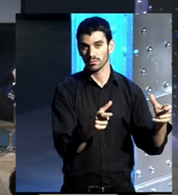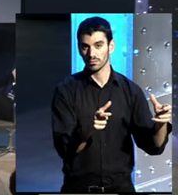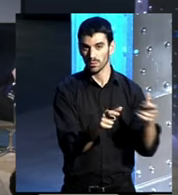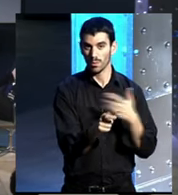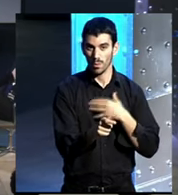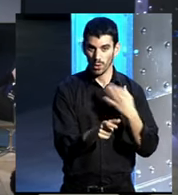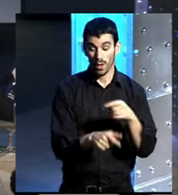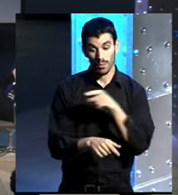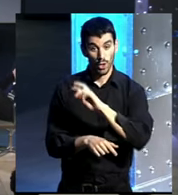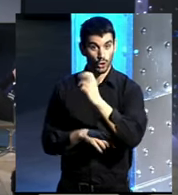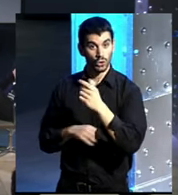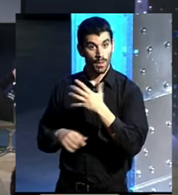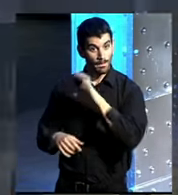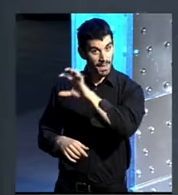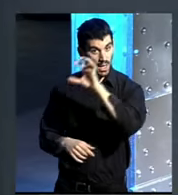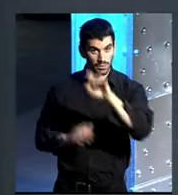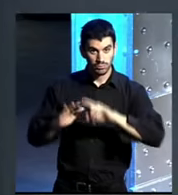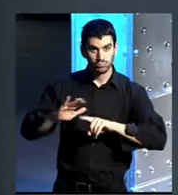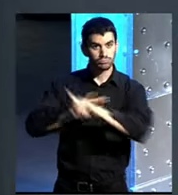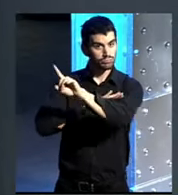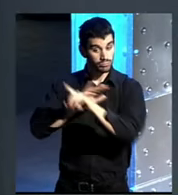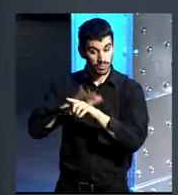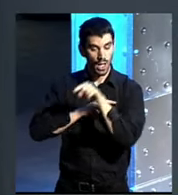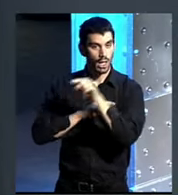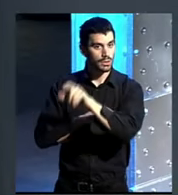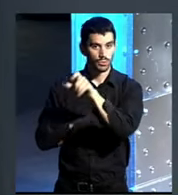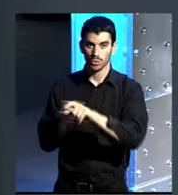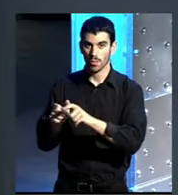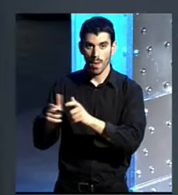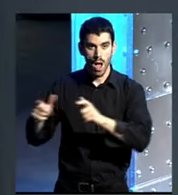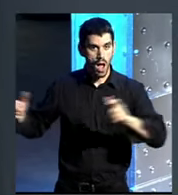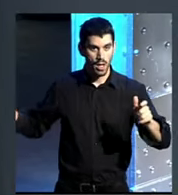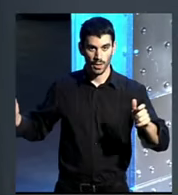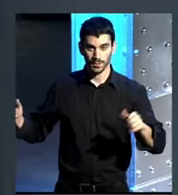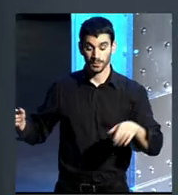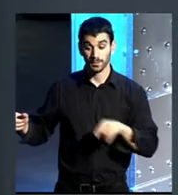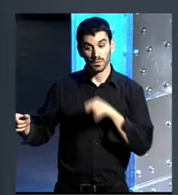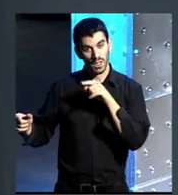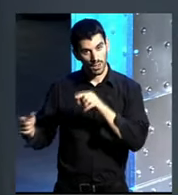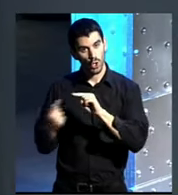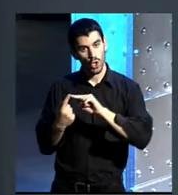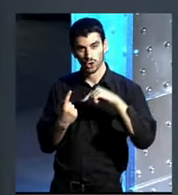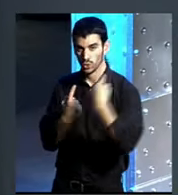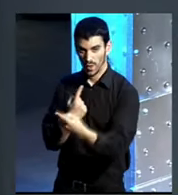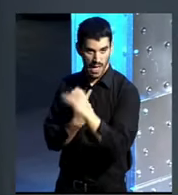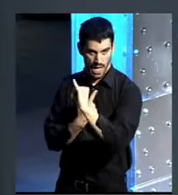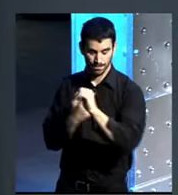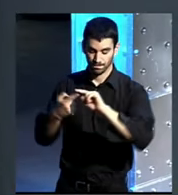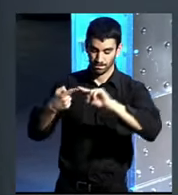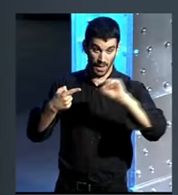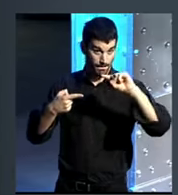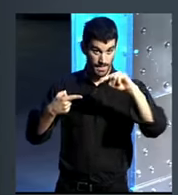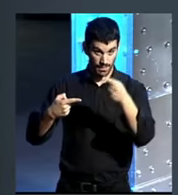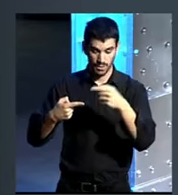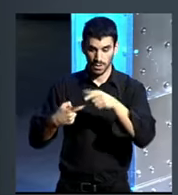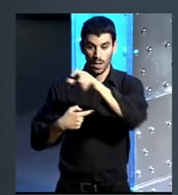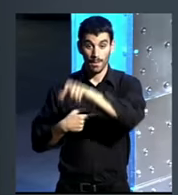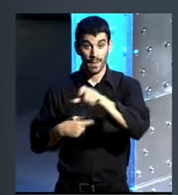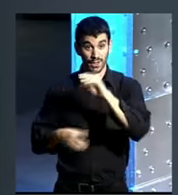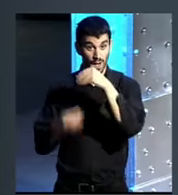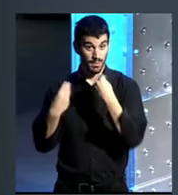decrecemos. Y esto trae unas grandes consecuencias. En primer lugar, la pobreza de los habitantes en